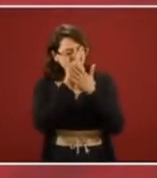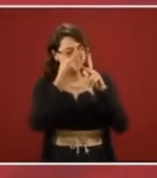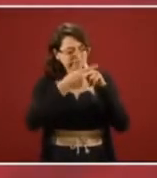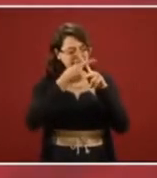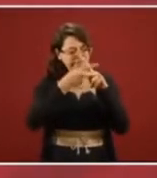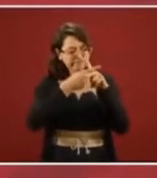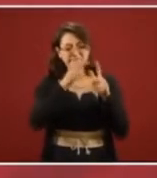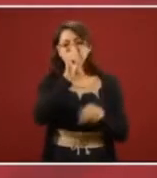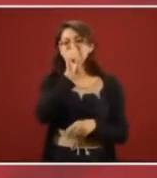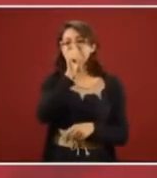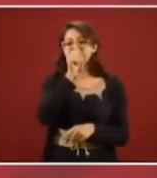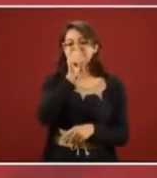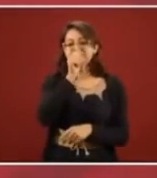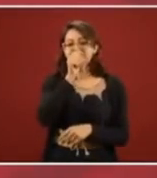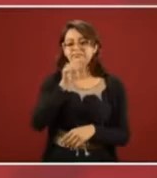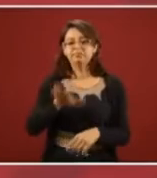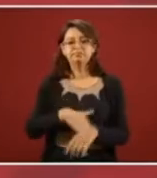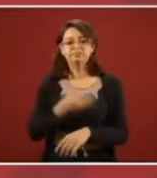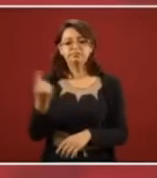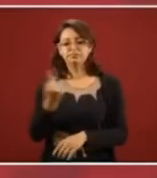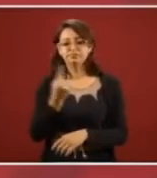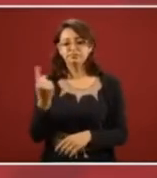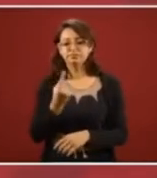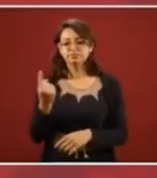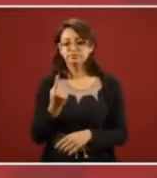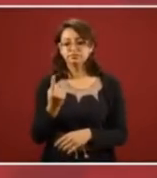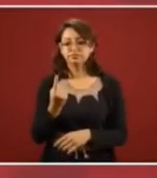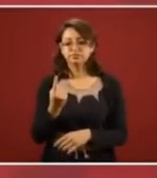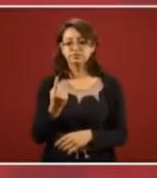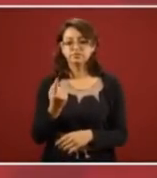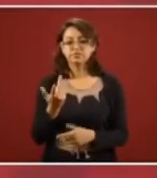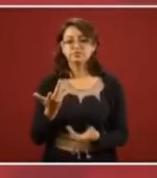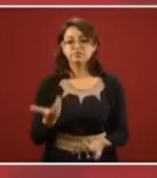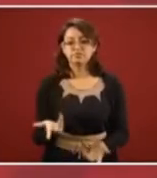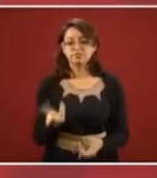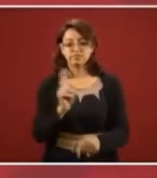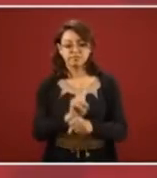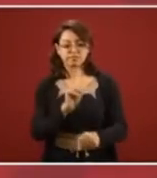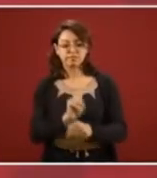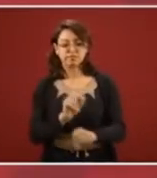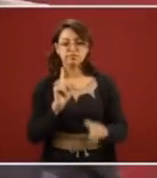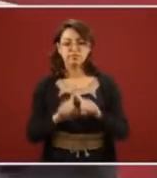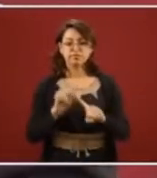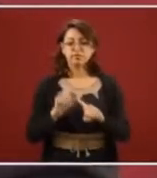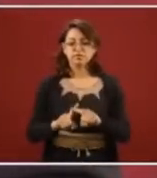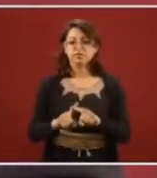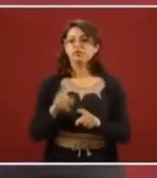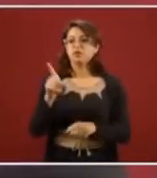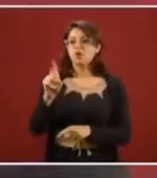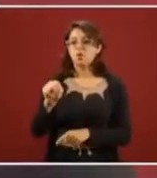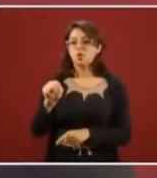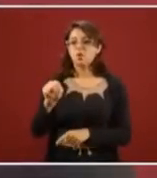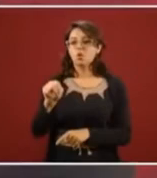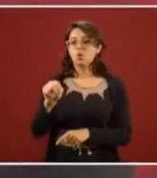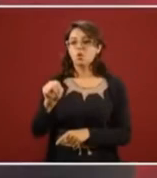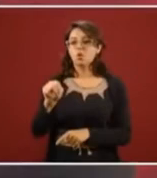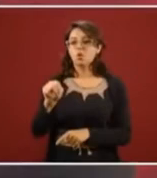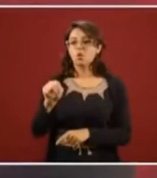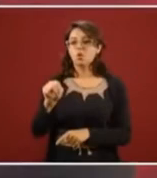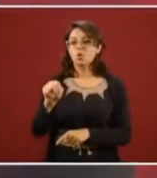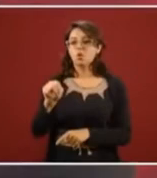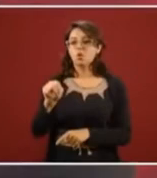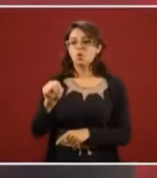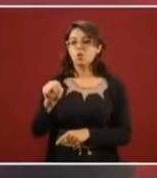porque además el seguimiento lo está haciendo desde hace muchos años picas